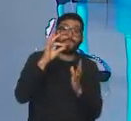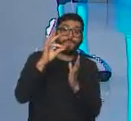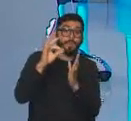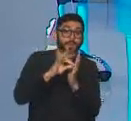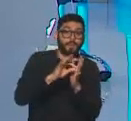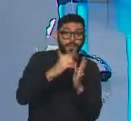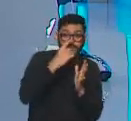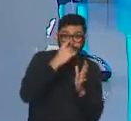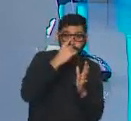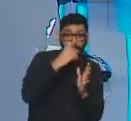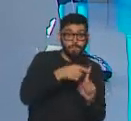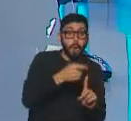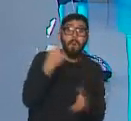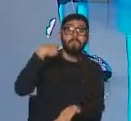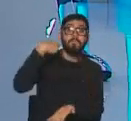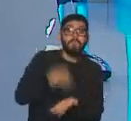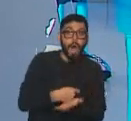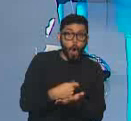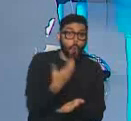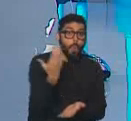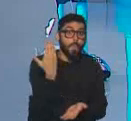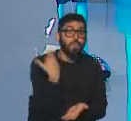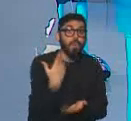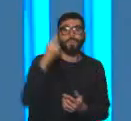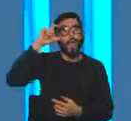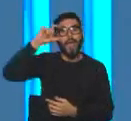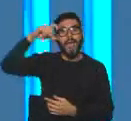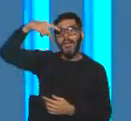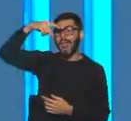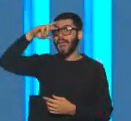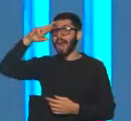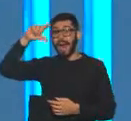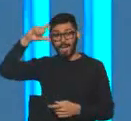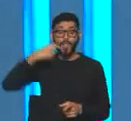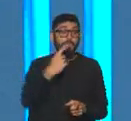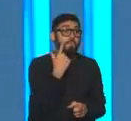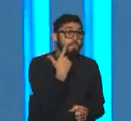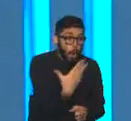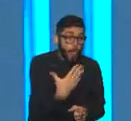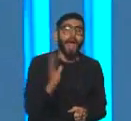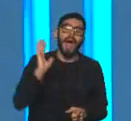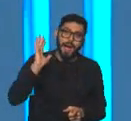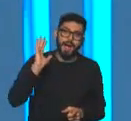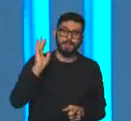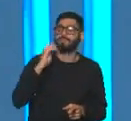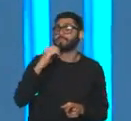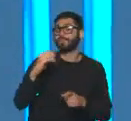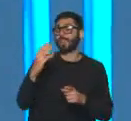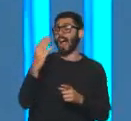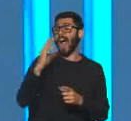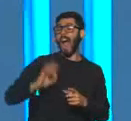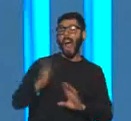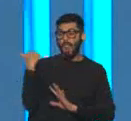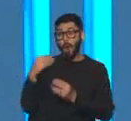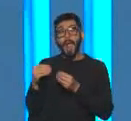en los polígonos de alta capacidad de pago de acuerdo al ENRE. ¿Qué quiero decir con esto? Se había difundido un borrador a principios de